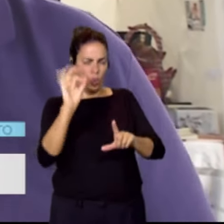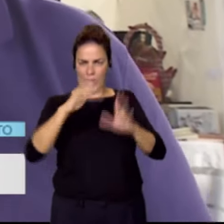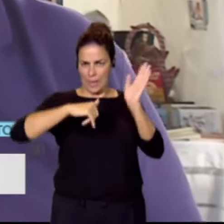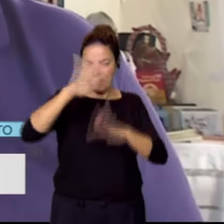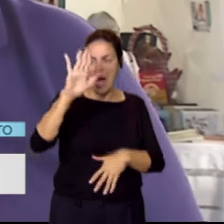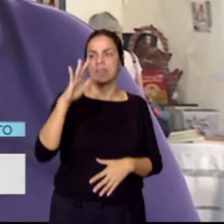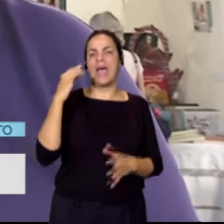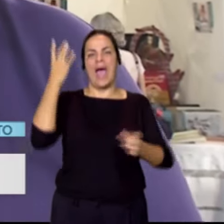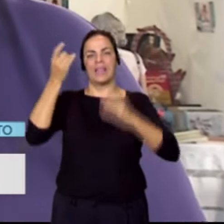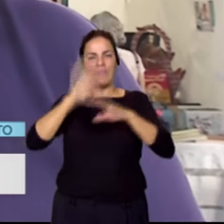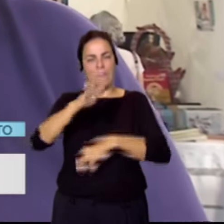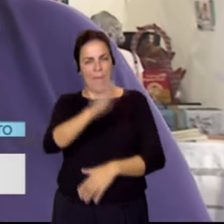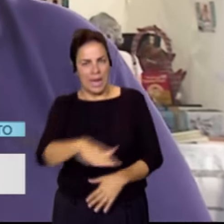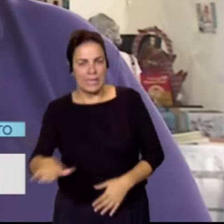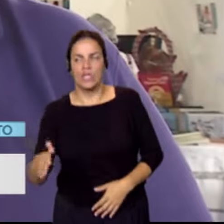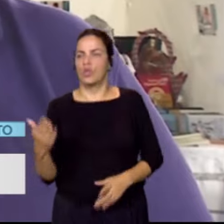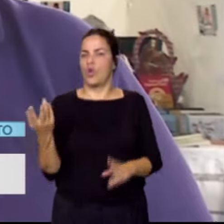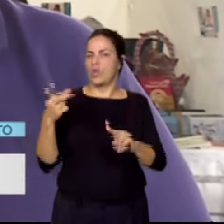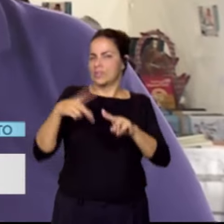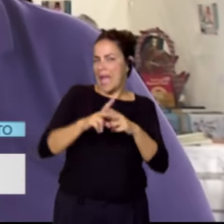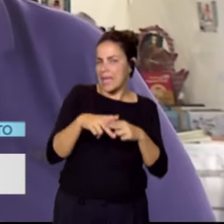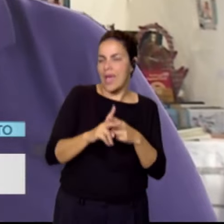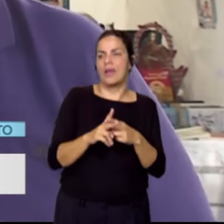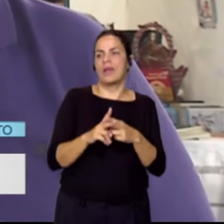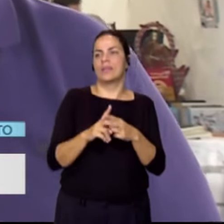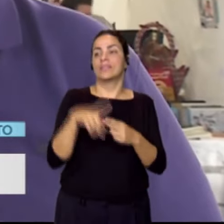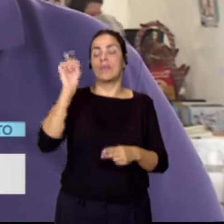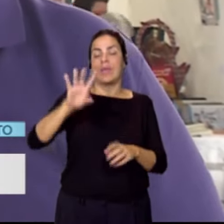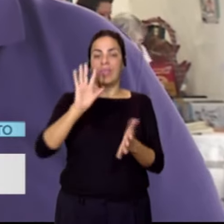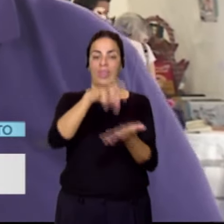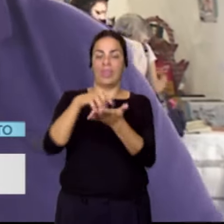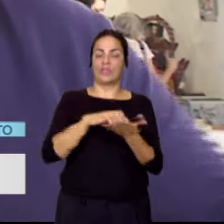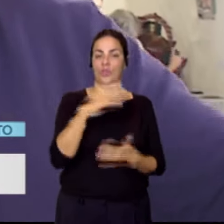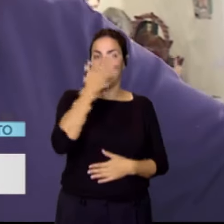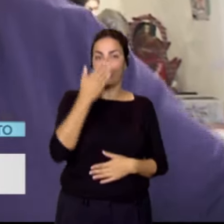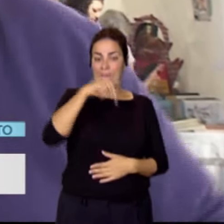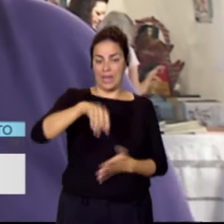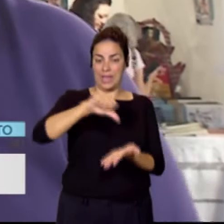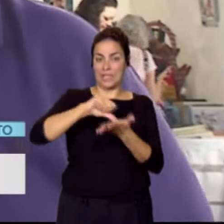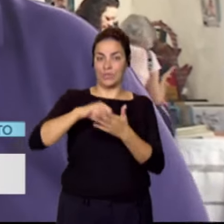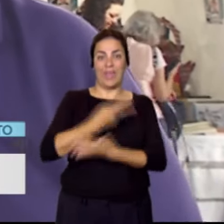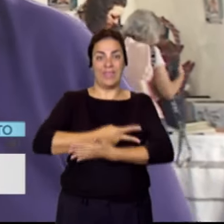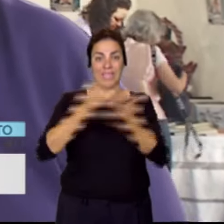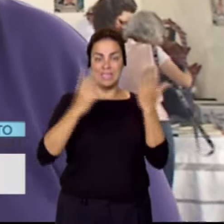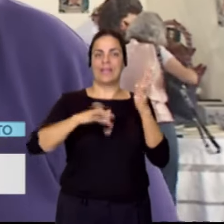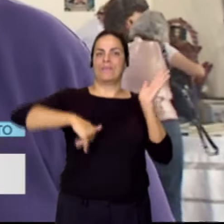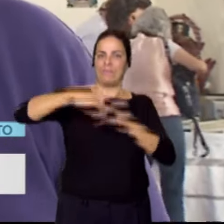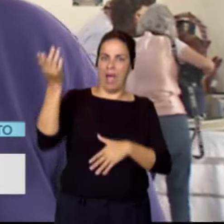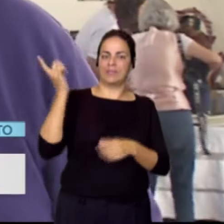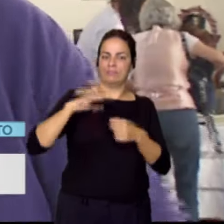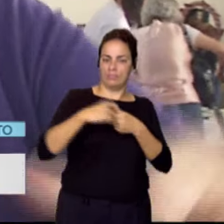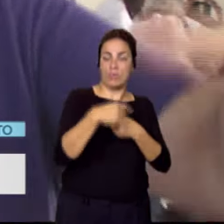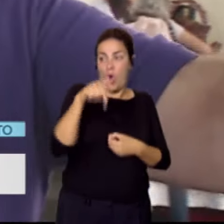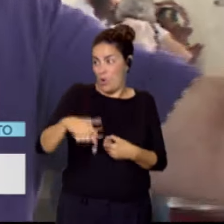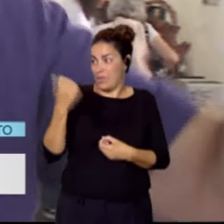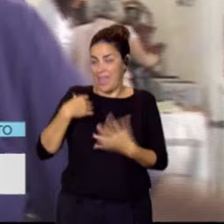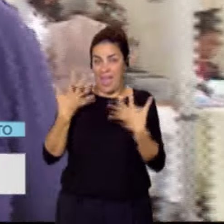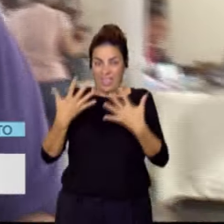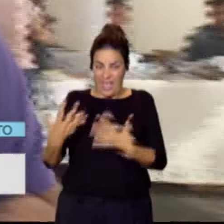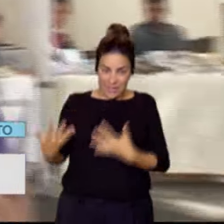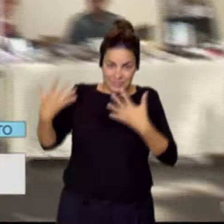niños talleres participar más de 17 centros escolares de la ciudad de hecho hoy hay 10 centros aquí ya que son las que han